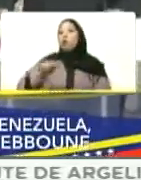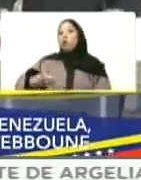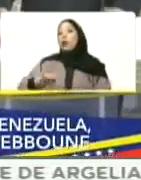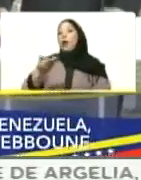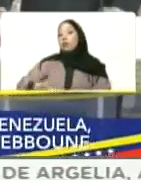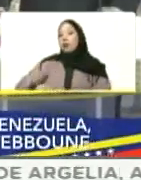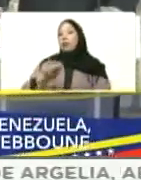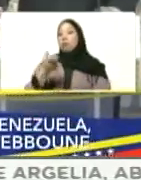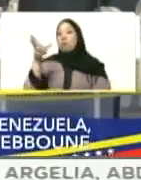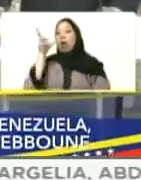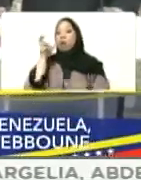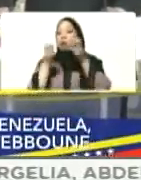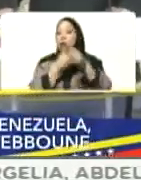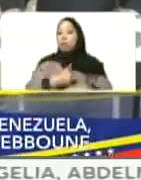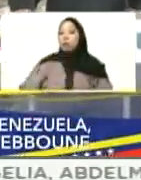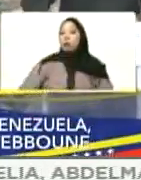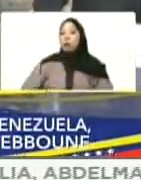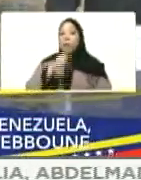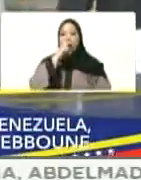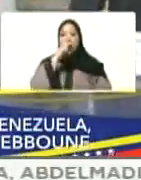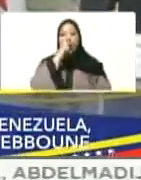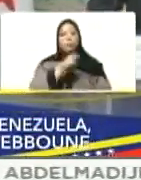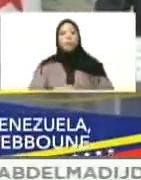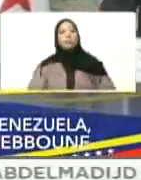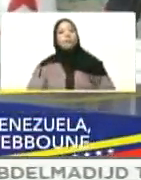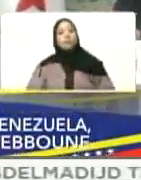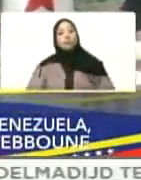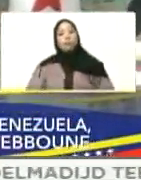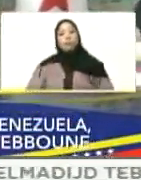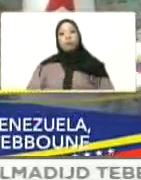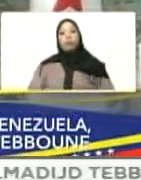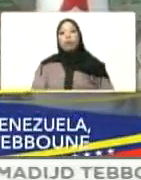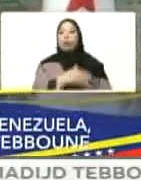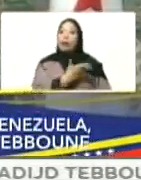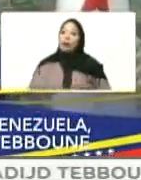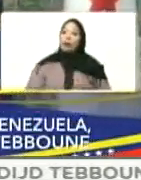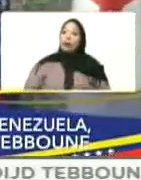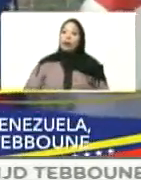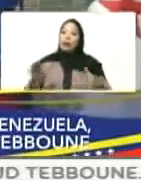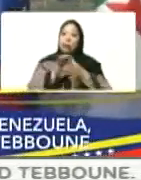tocado. Vamos a escuchar a esta hora al presidente Nicolás Maduro. Presidente amigo